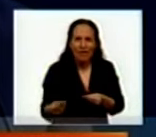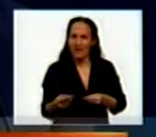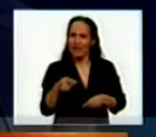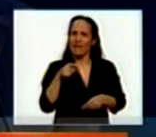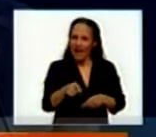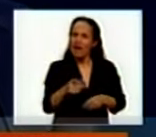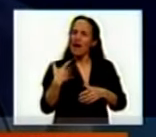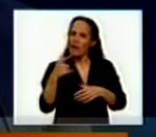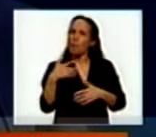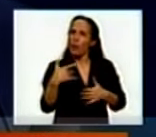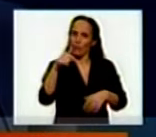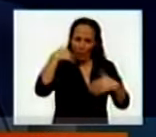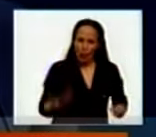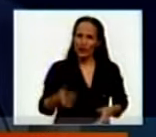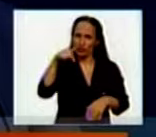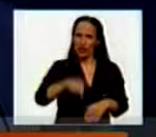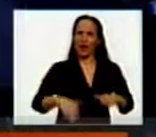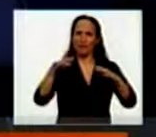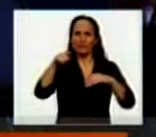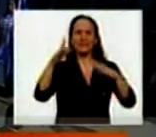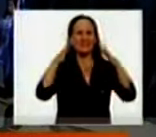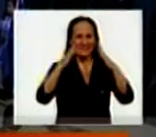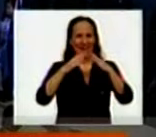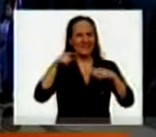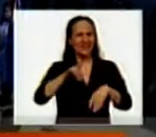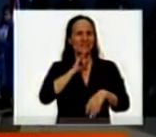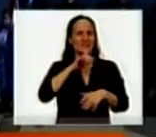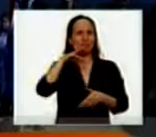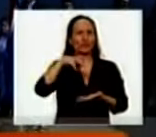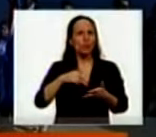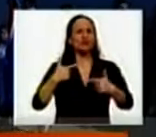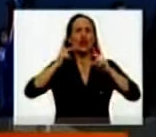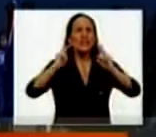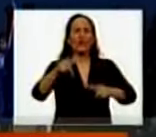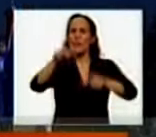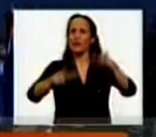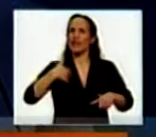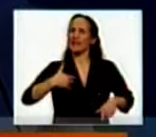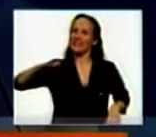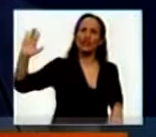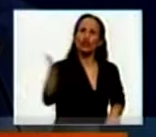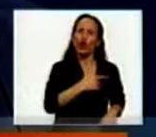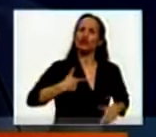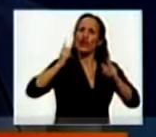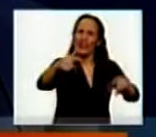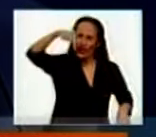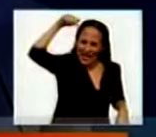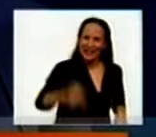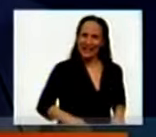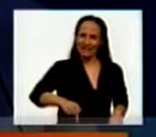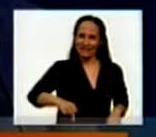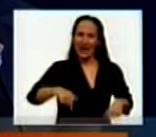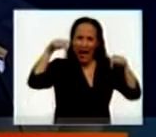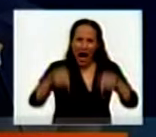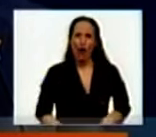Por eso, desde acá, desde Tucumán, desde esta casa histórica, les digo a todos los argentinos que es aquí y es